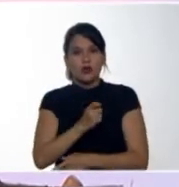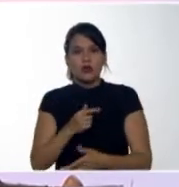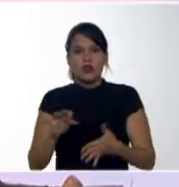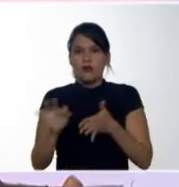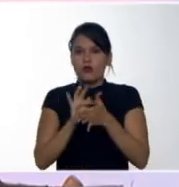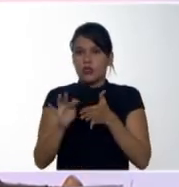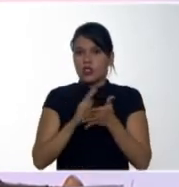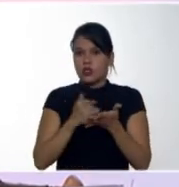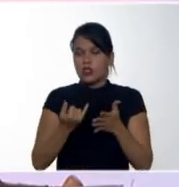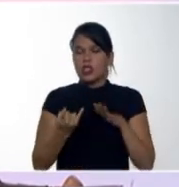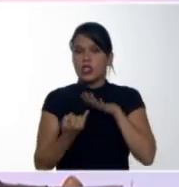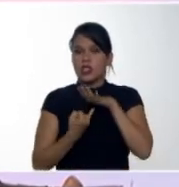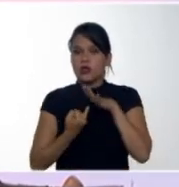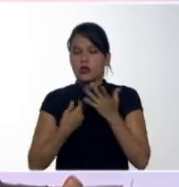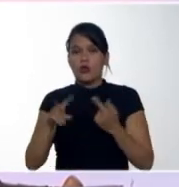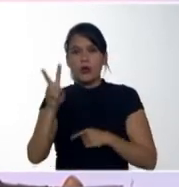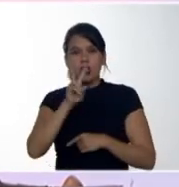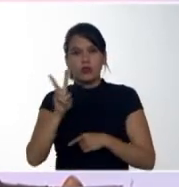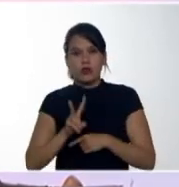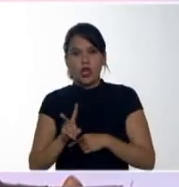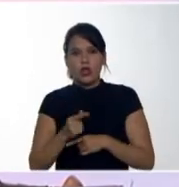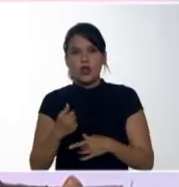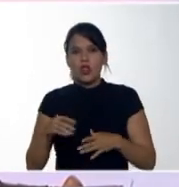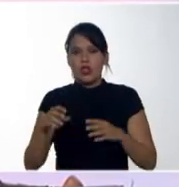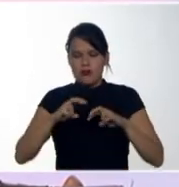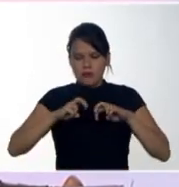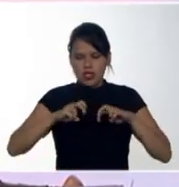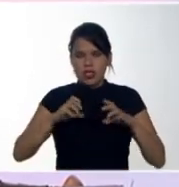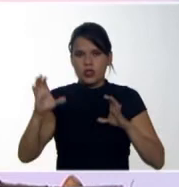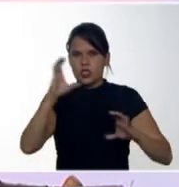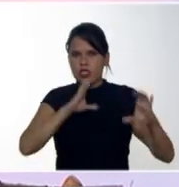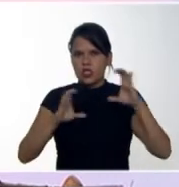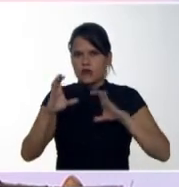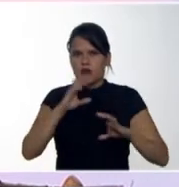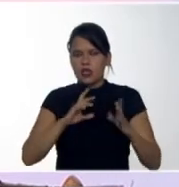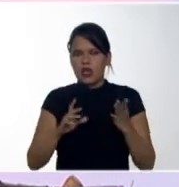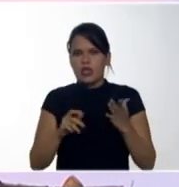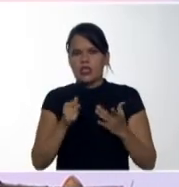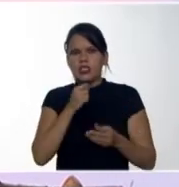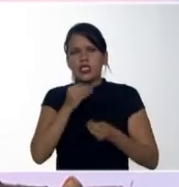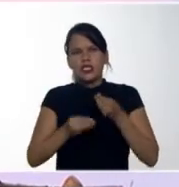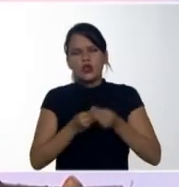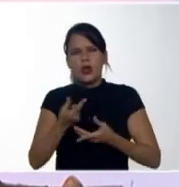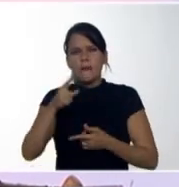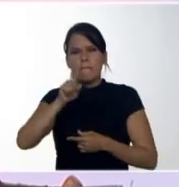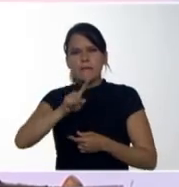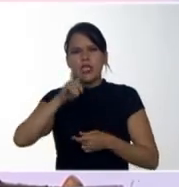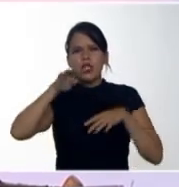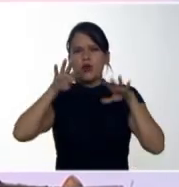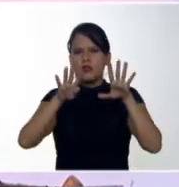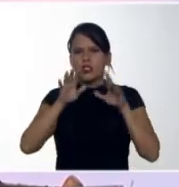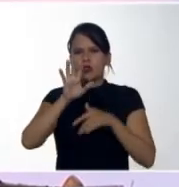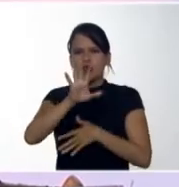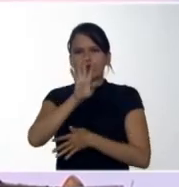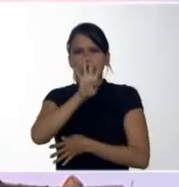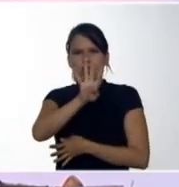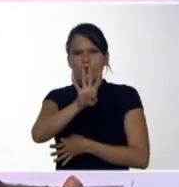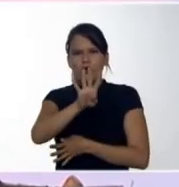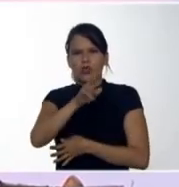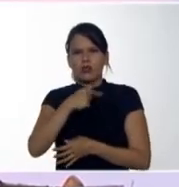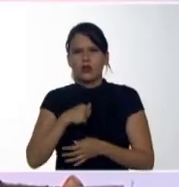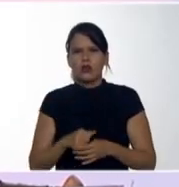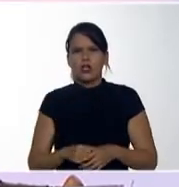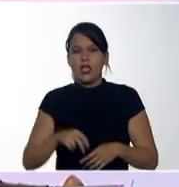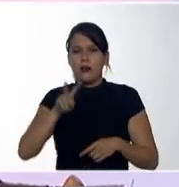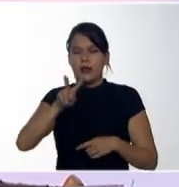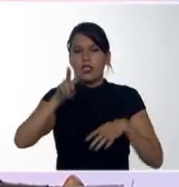Instituto Venezolano de Investigaciones Científicas, IVIC, quien fuera fundado en el año 1954 en la fecha del